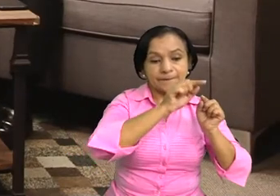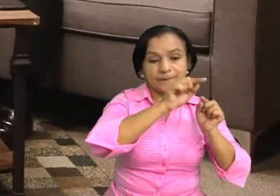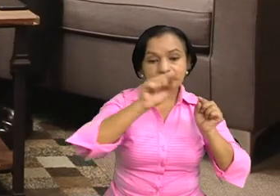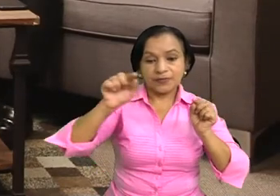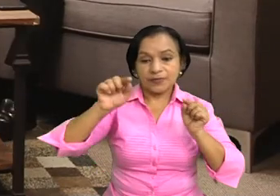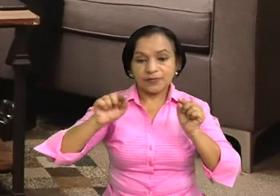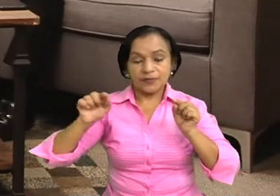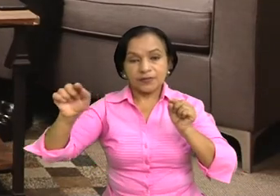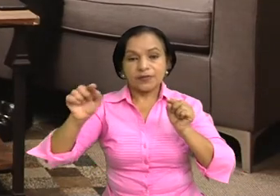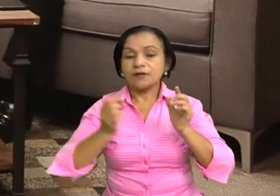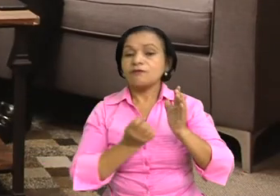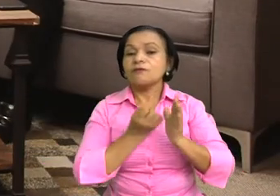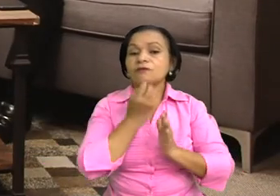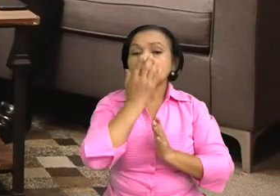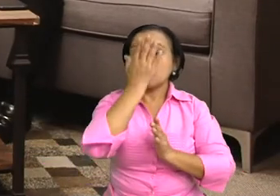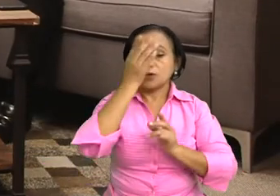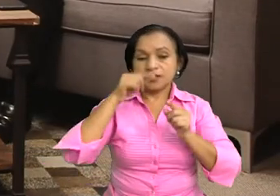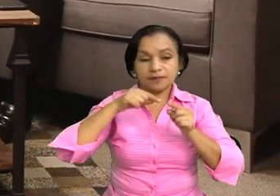el empalme de las Flores.